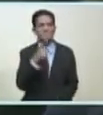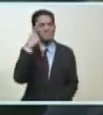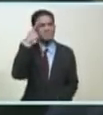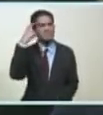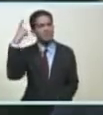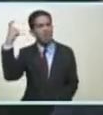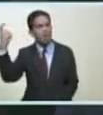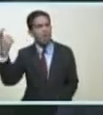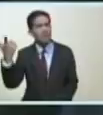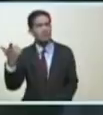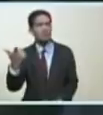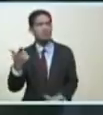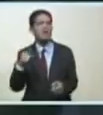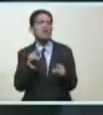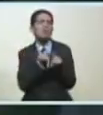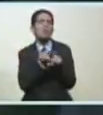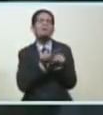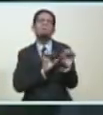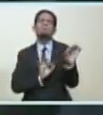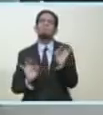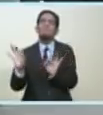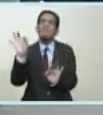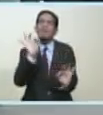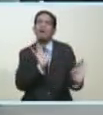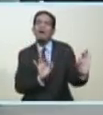político, el drama de Henry Falcón